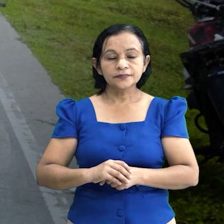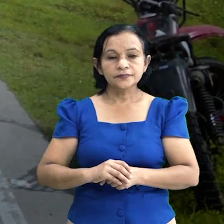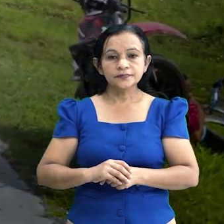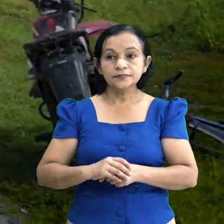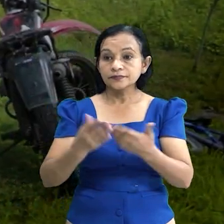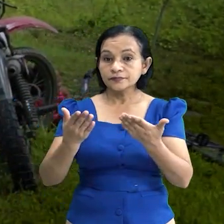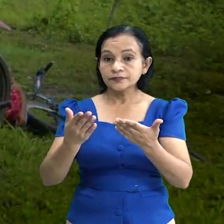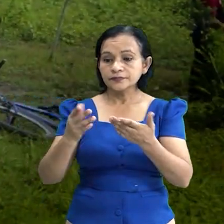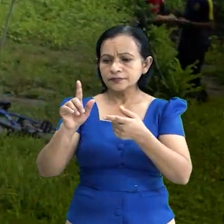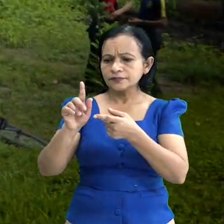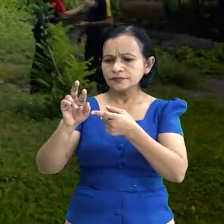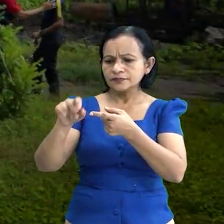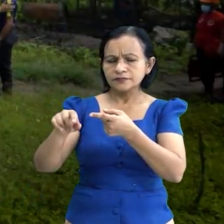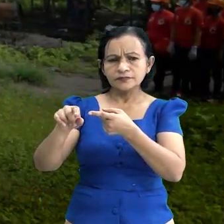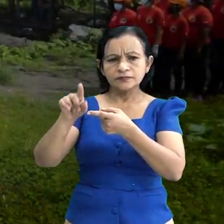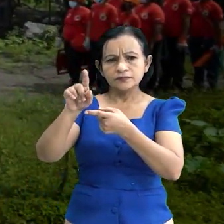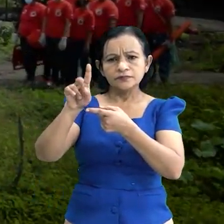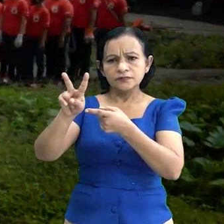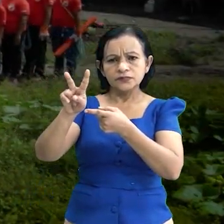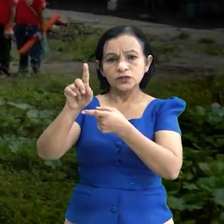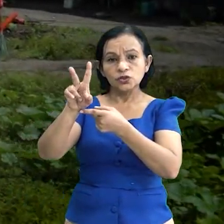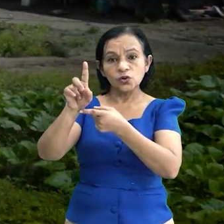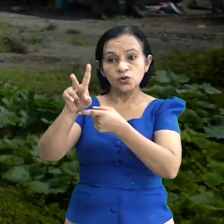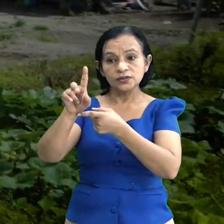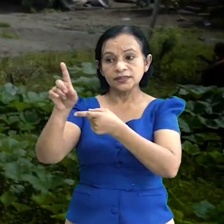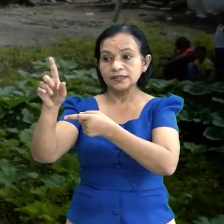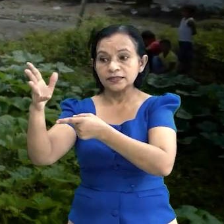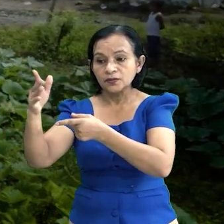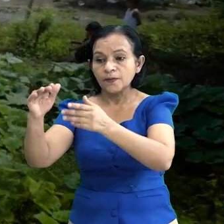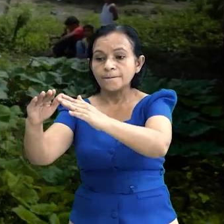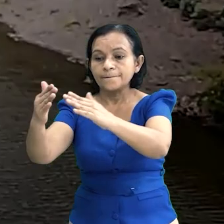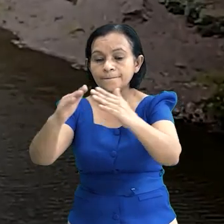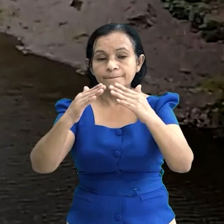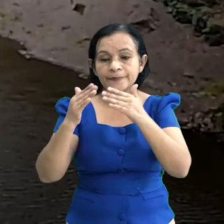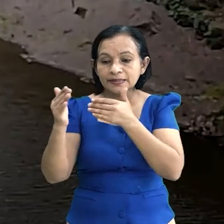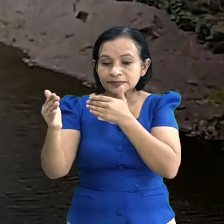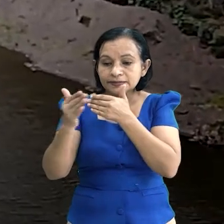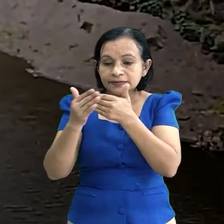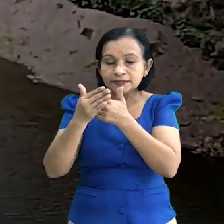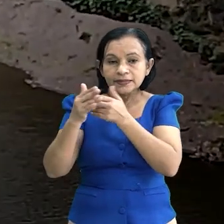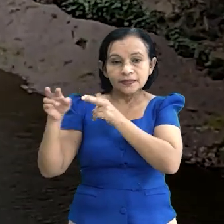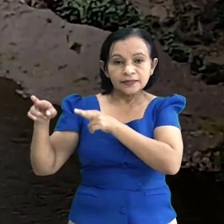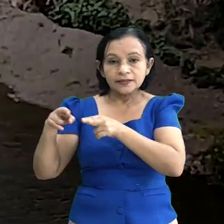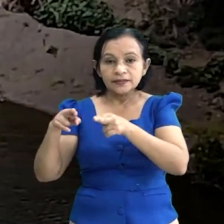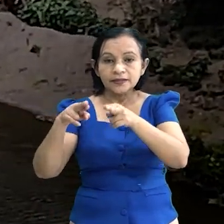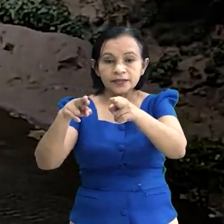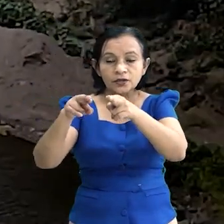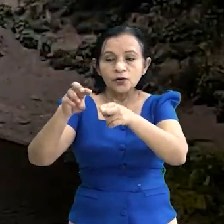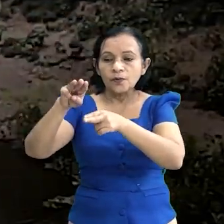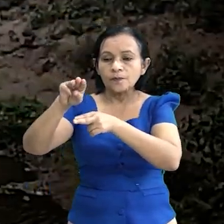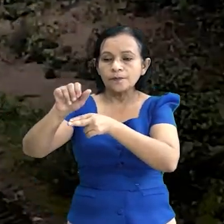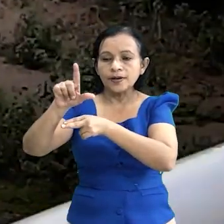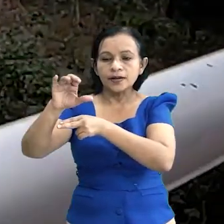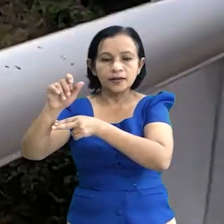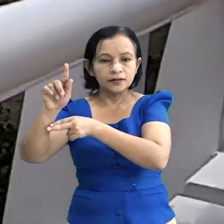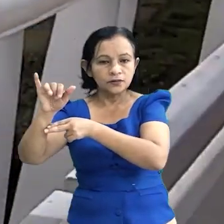Trinidad y Tabacales, dos de 19 comunidades ubicadas sobre la subcuenca del río Malacatoya en Granada, que durante